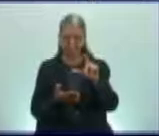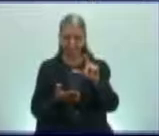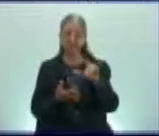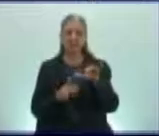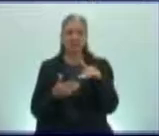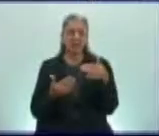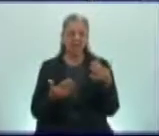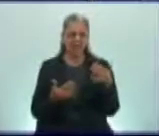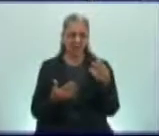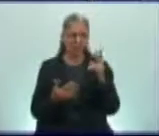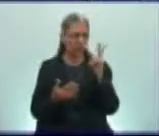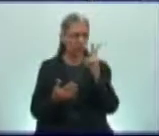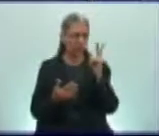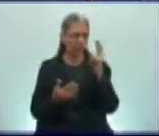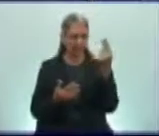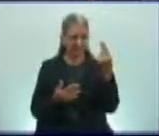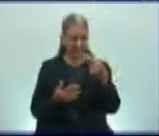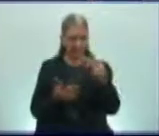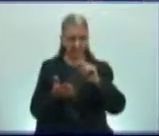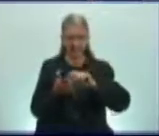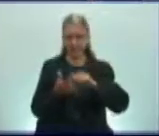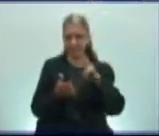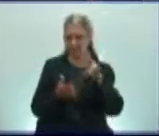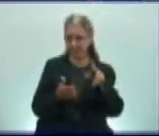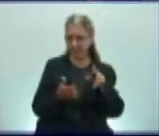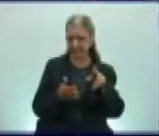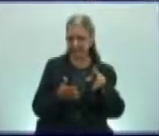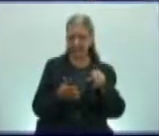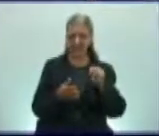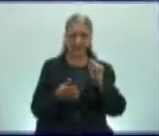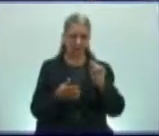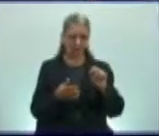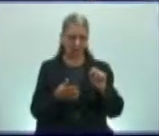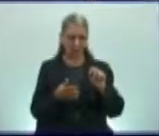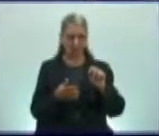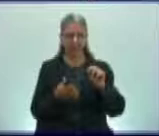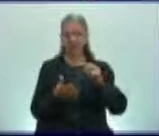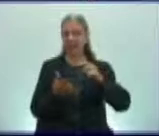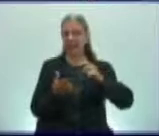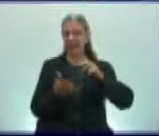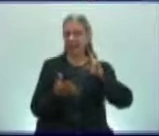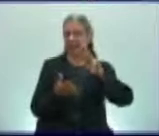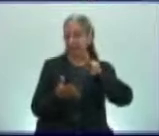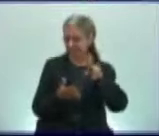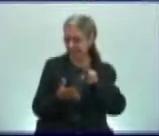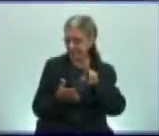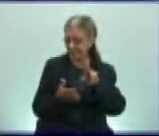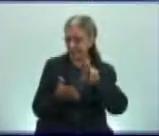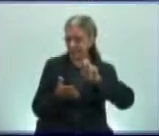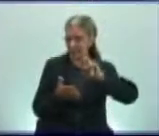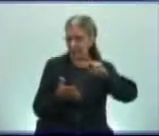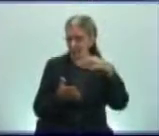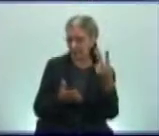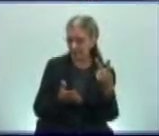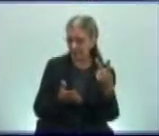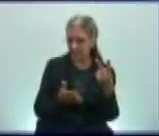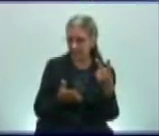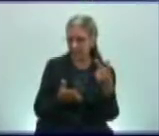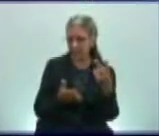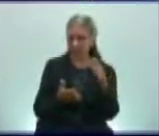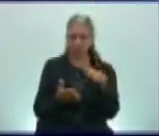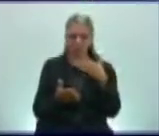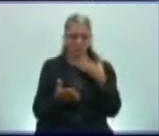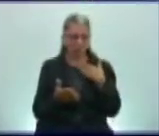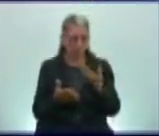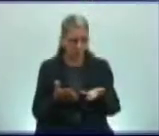expresión 2pi por el radio. Si ahora el radio es el doble, entonces nos quedaría la